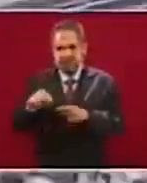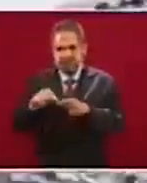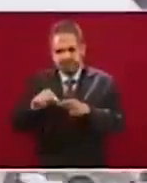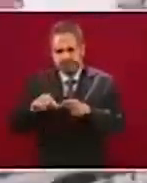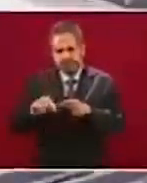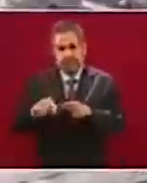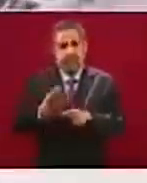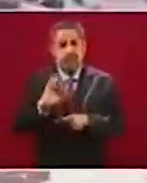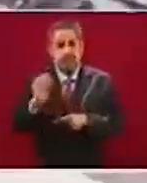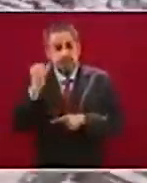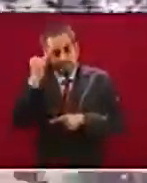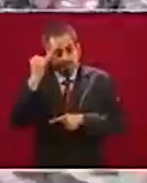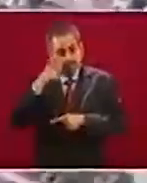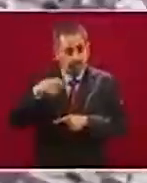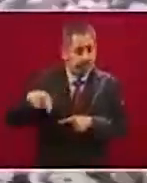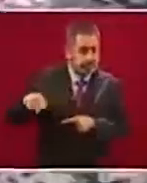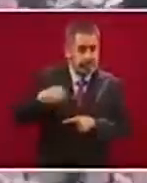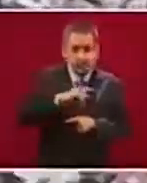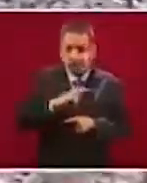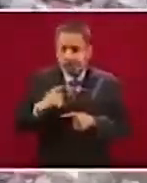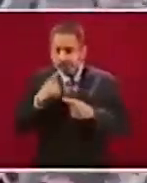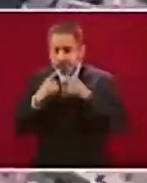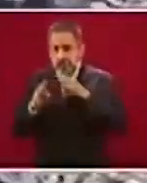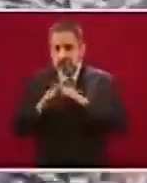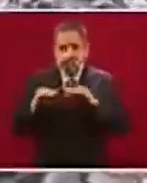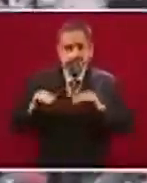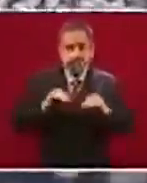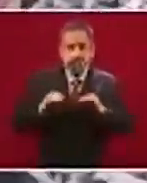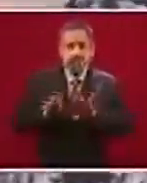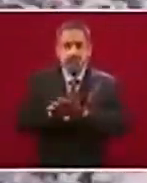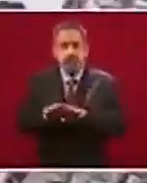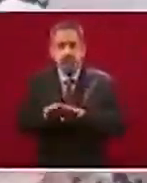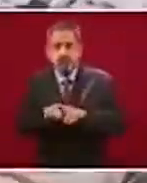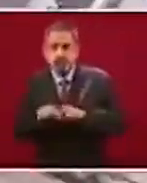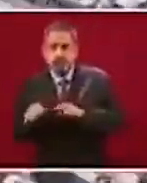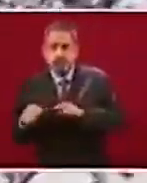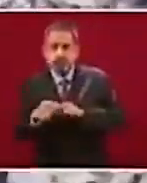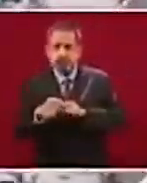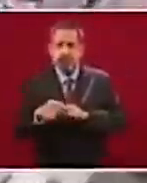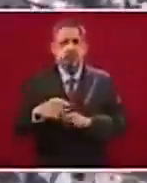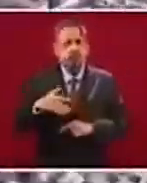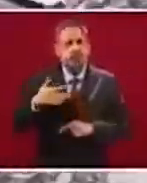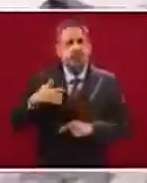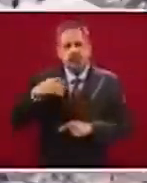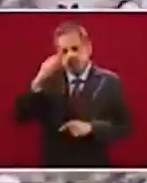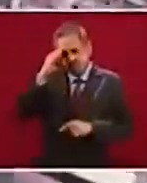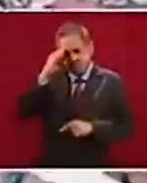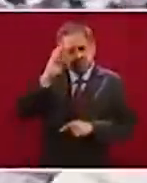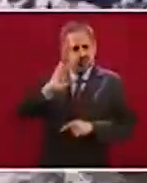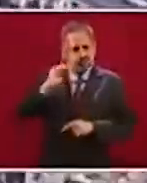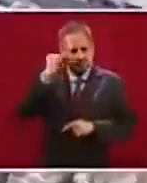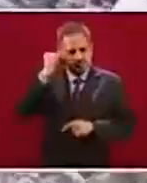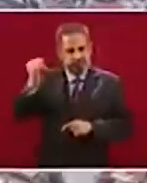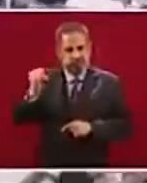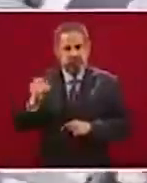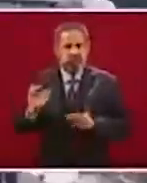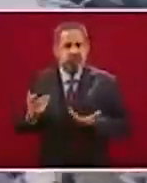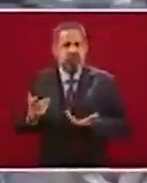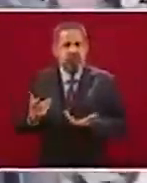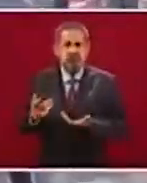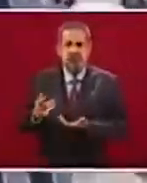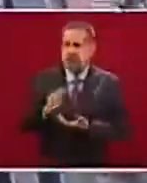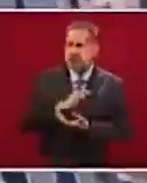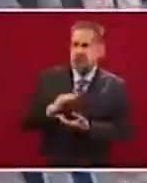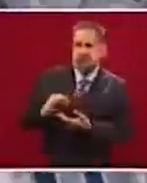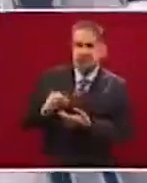que se han analizado sobre la movilidad y capacidad del suburbano, estamos considerando una hipótesis baja que podría llegar